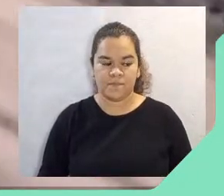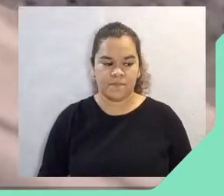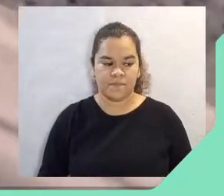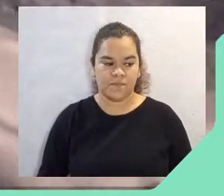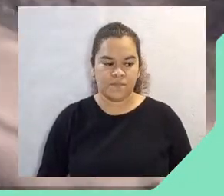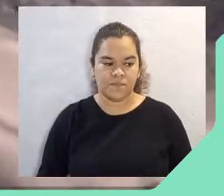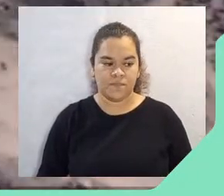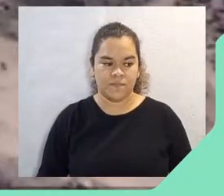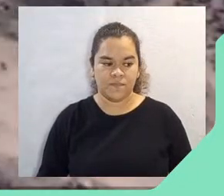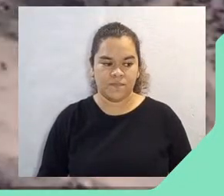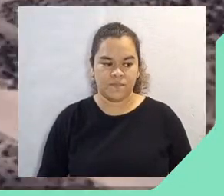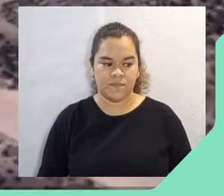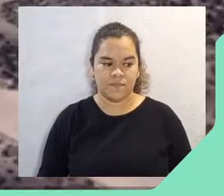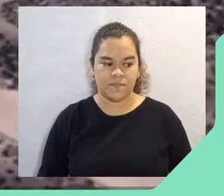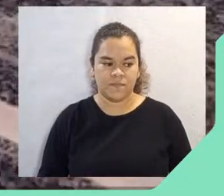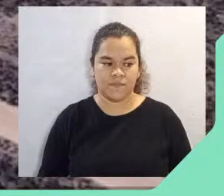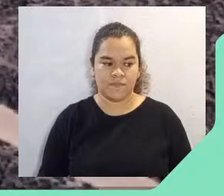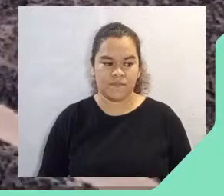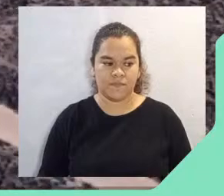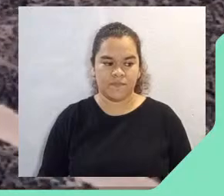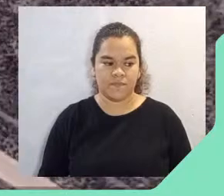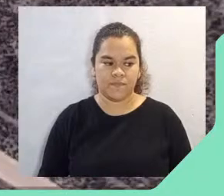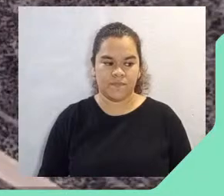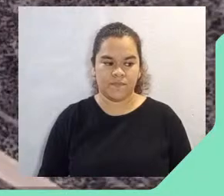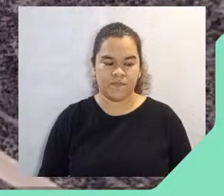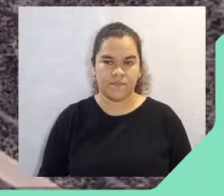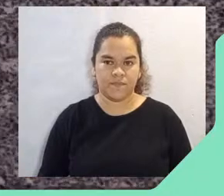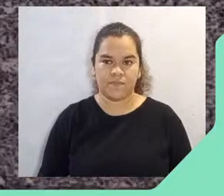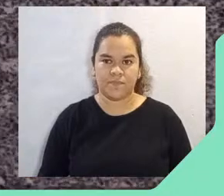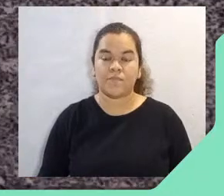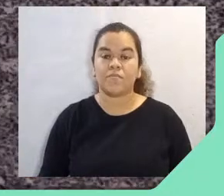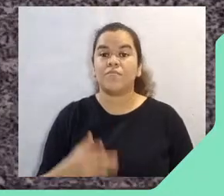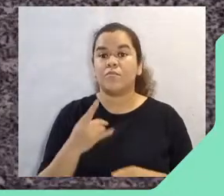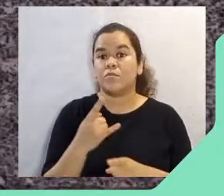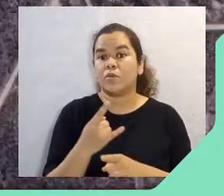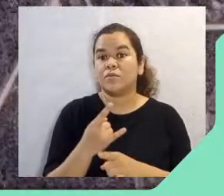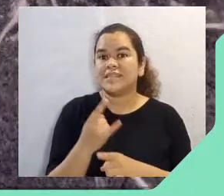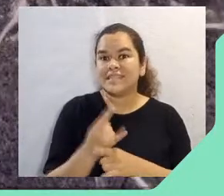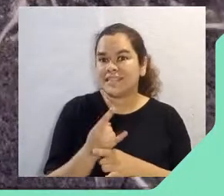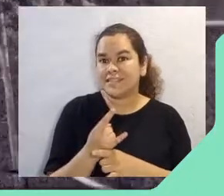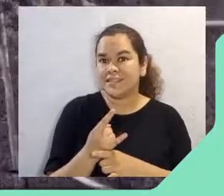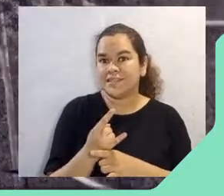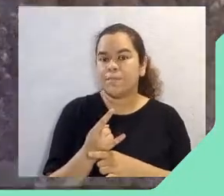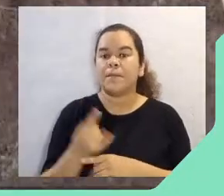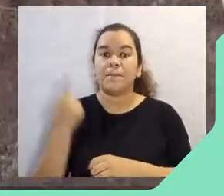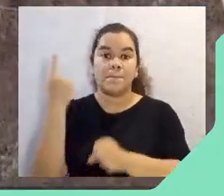Como siempre, va a estar asociado a una estación transformadora,